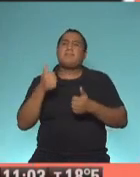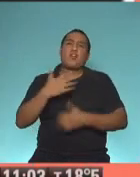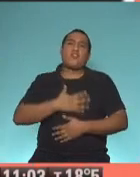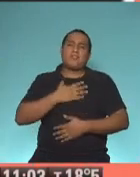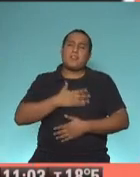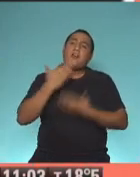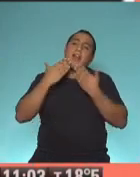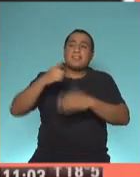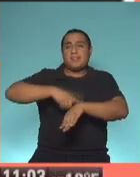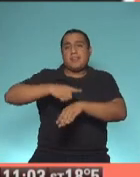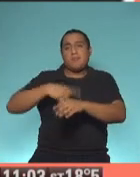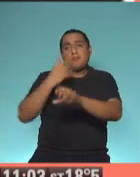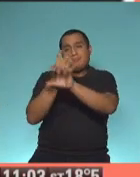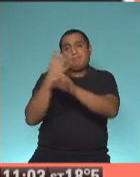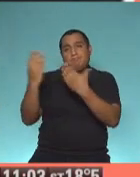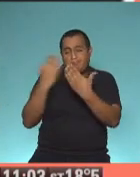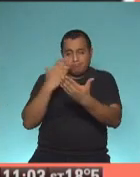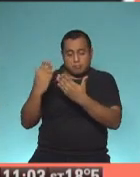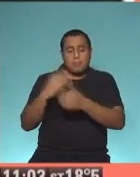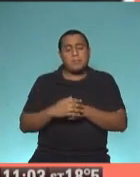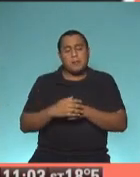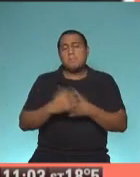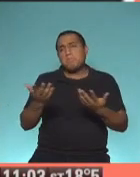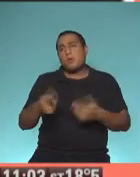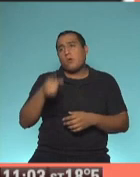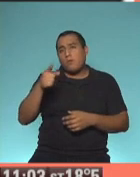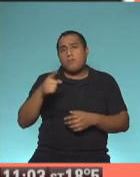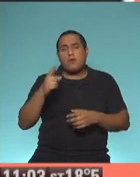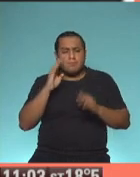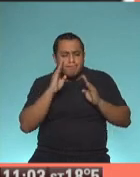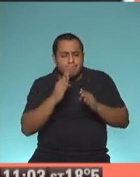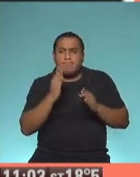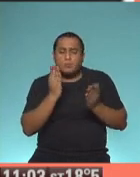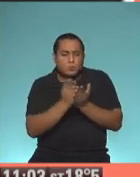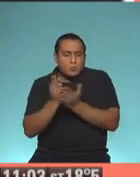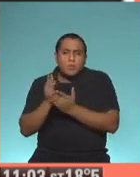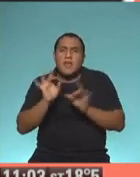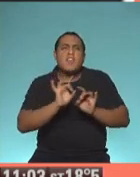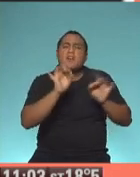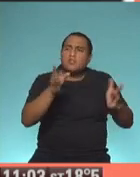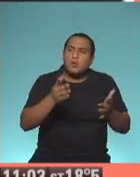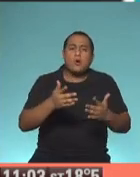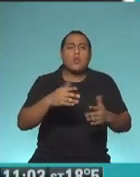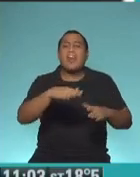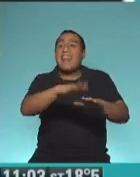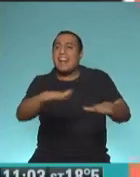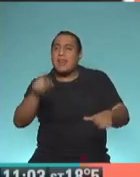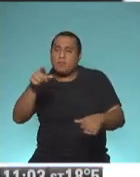gracias por tu tiempo. Bueno, vos decíamos recién, sos infectólogo, sos pediatra, tenés un conocimiento